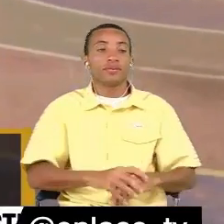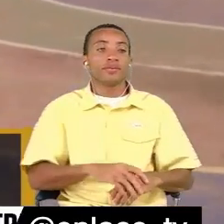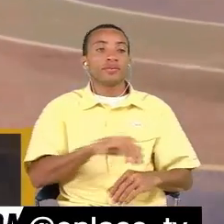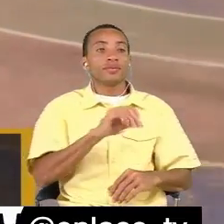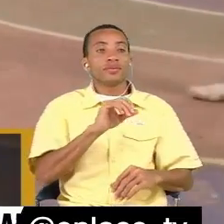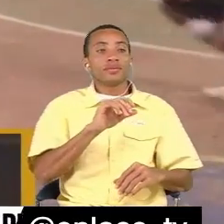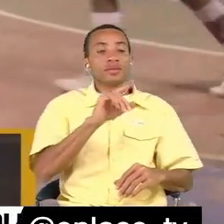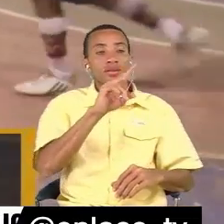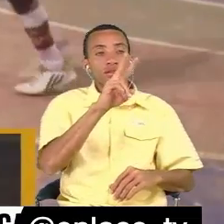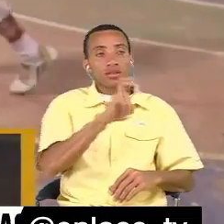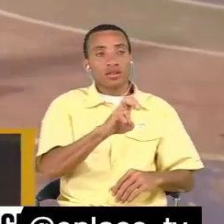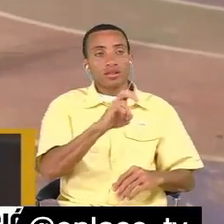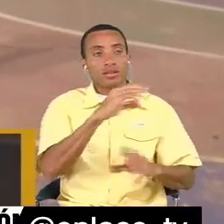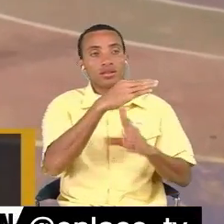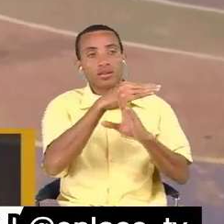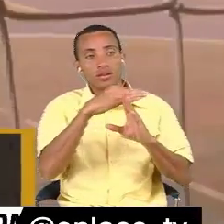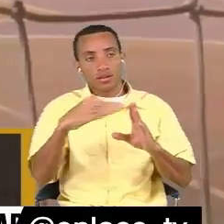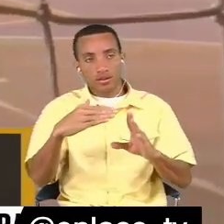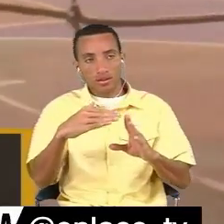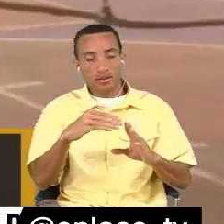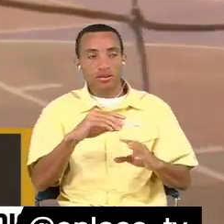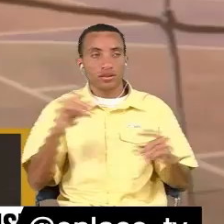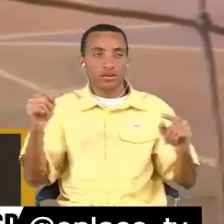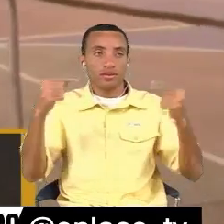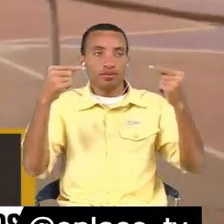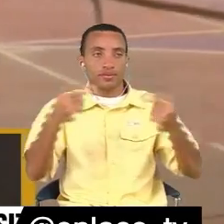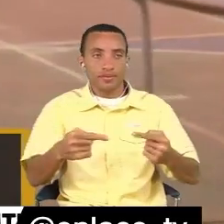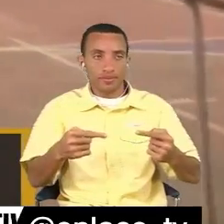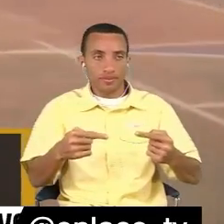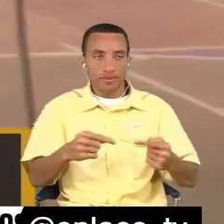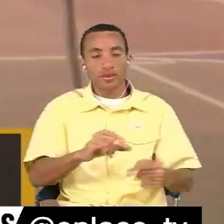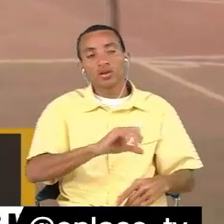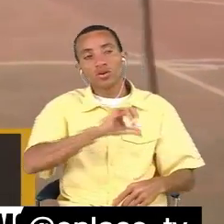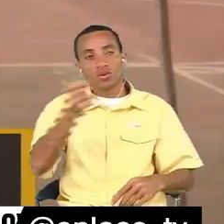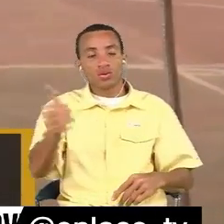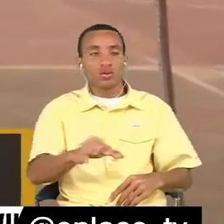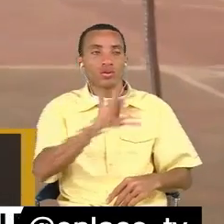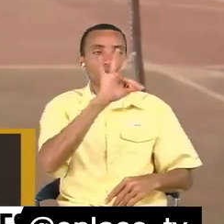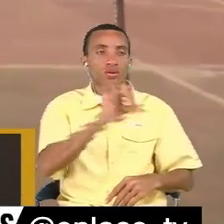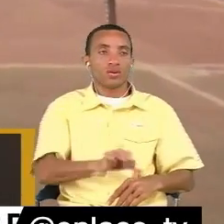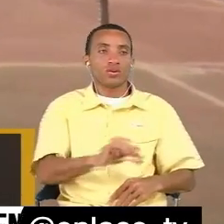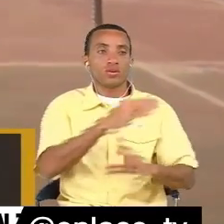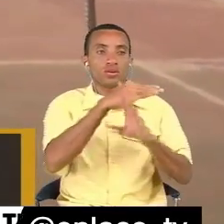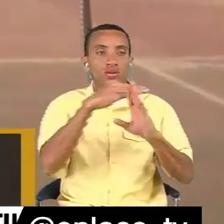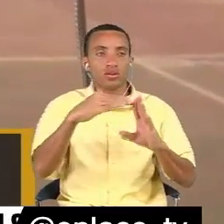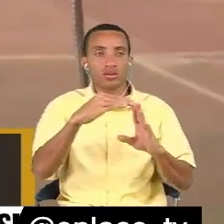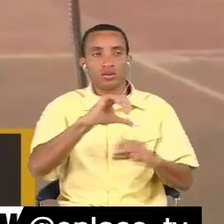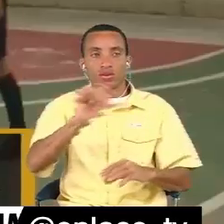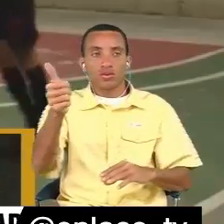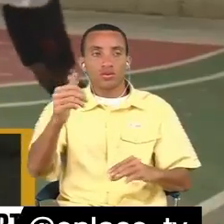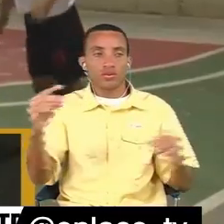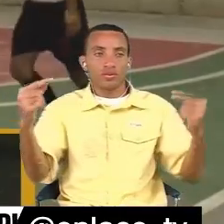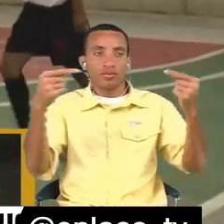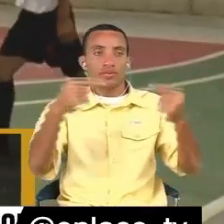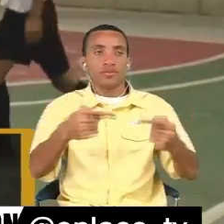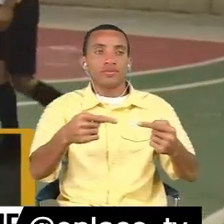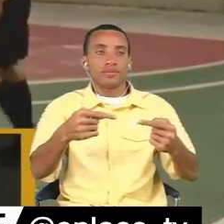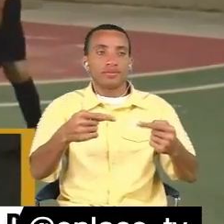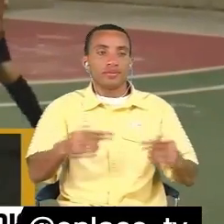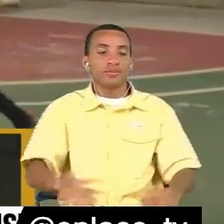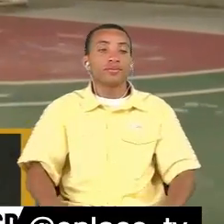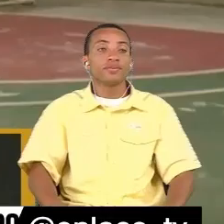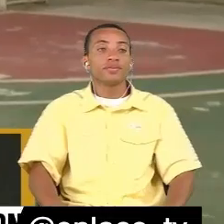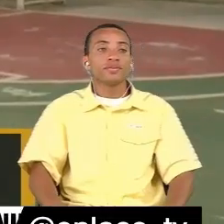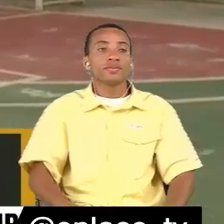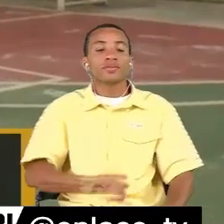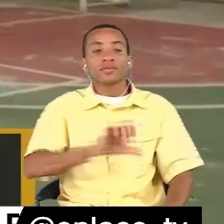7:30 de la noche, Israel se enfrentará a los amigos de Juan León, seguido a las 8:30 de la noche, Real Victoria lo hará contra el Combo de Ananías, mientras